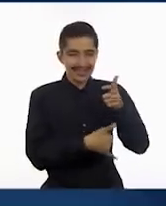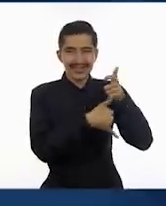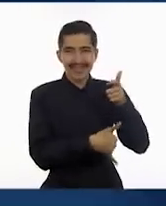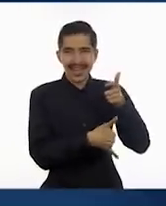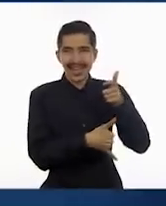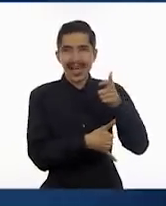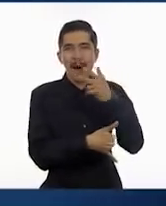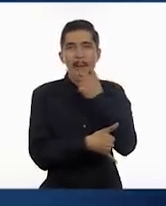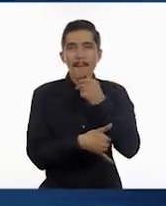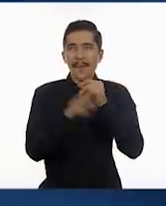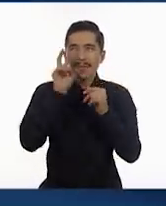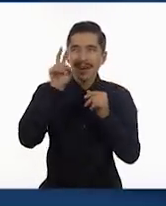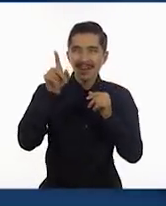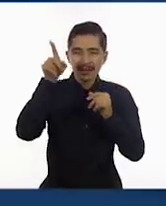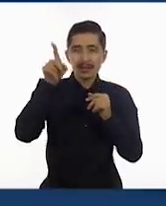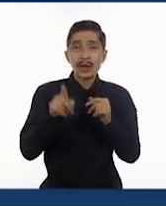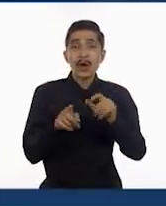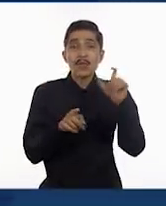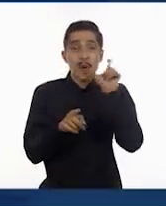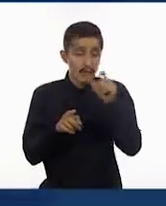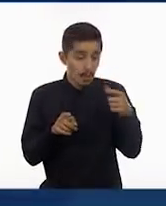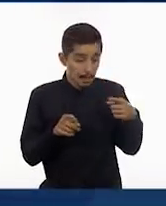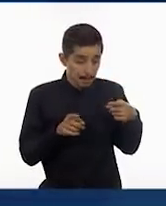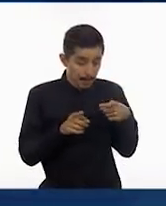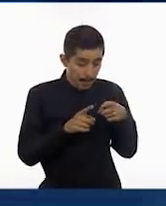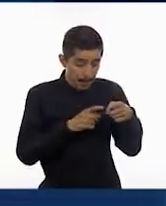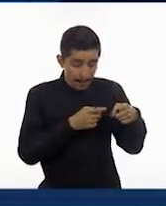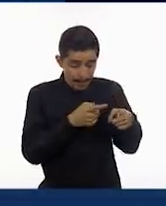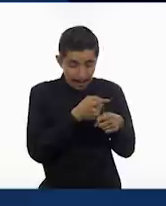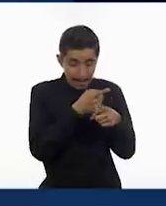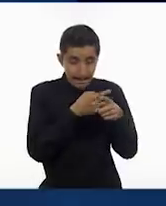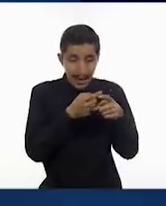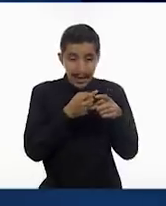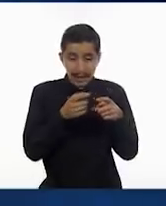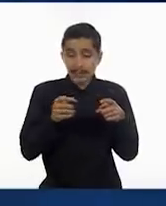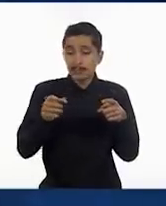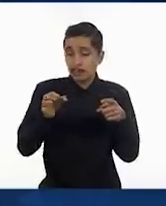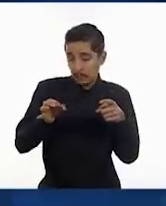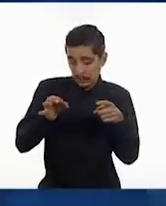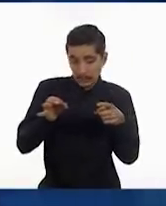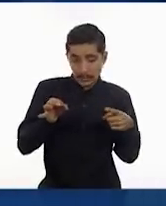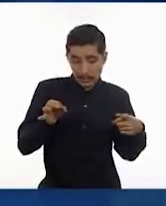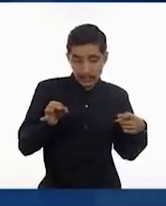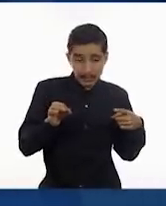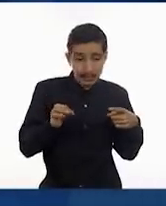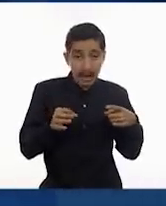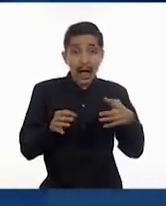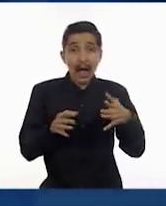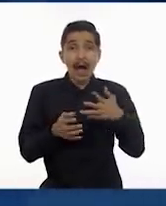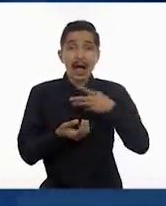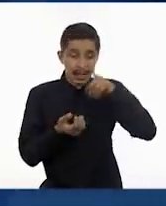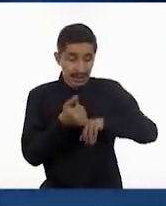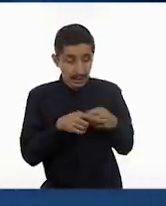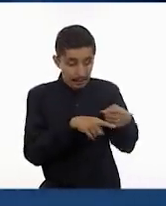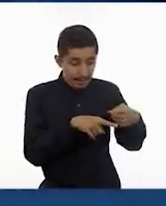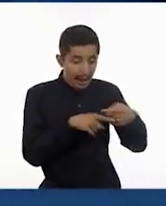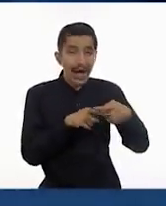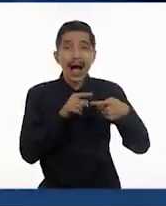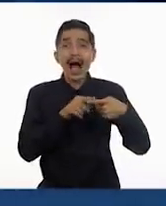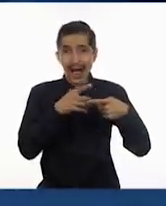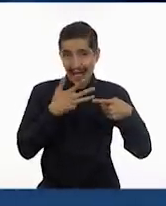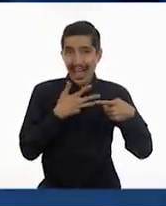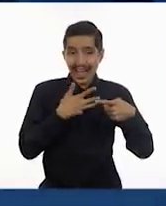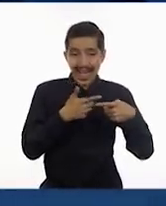imágenes. Al formarse los espermatozoides y dividir el número de cromosomas, algunos espermatozoides tendrán el cromosoma